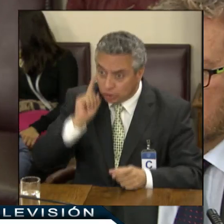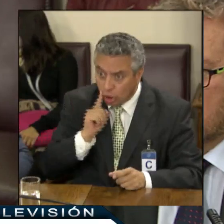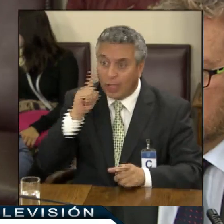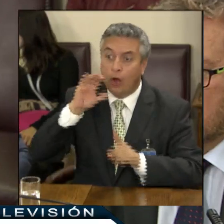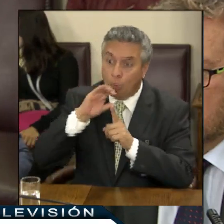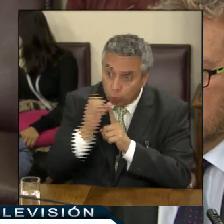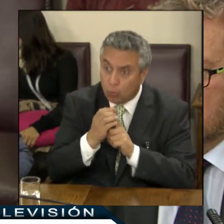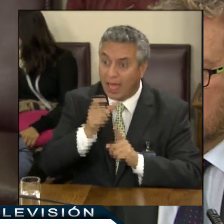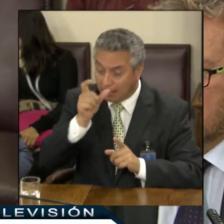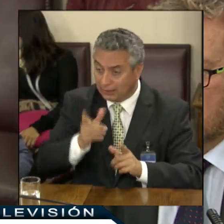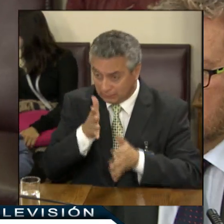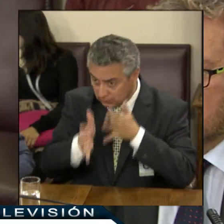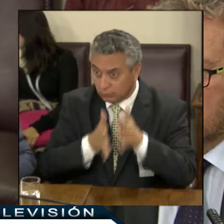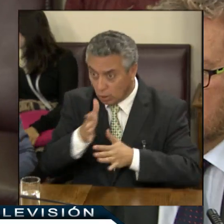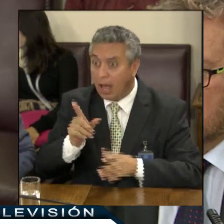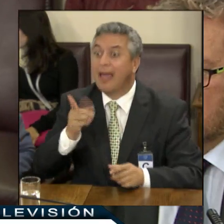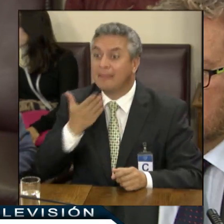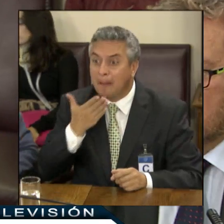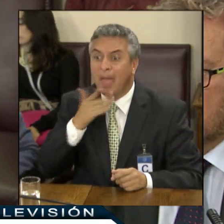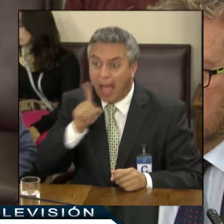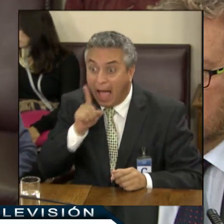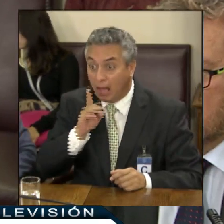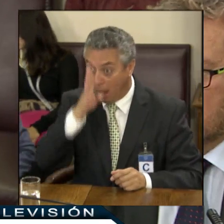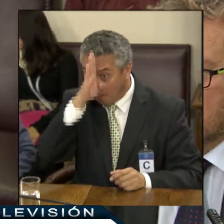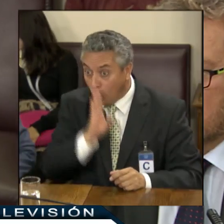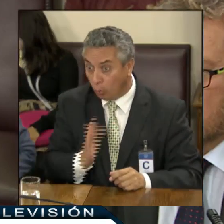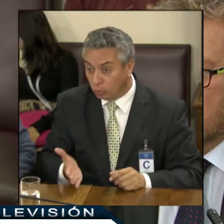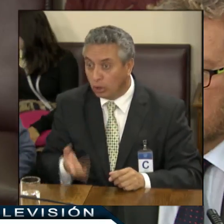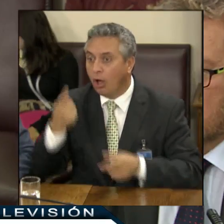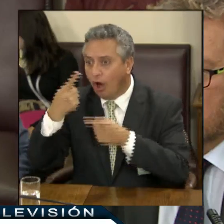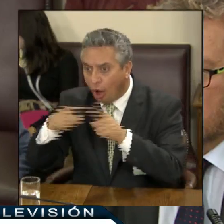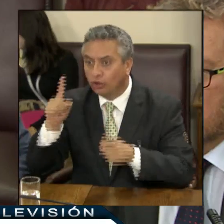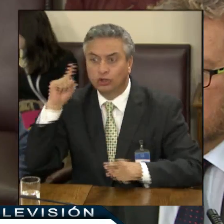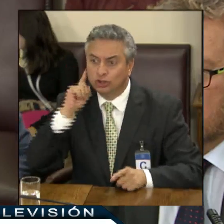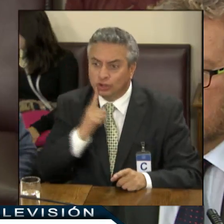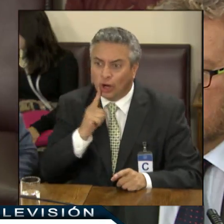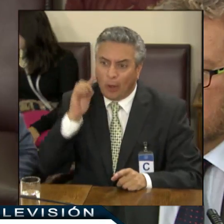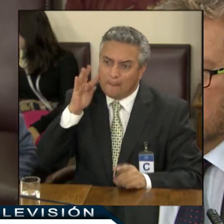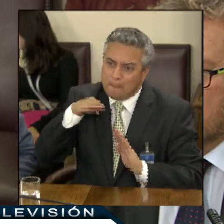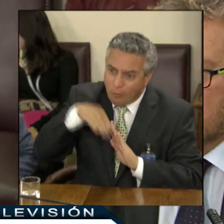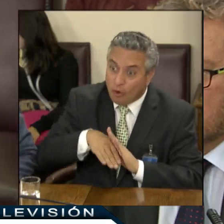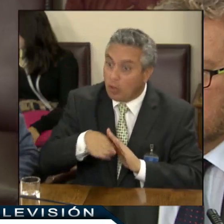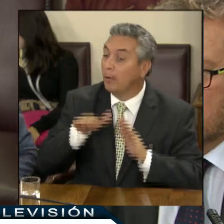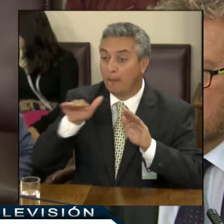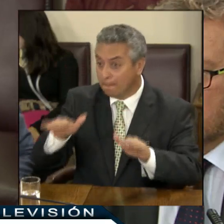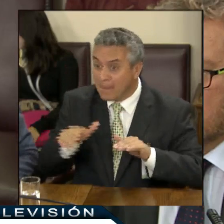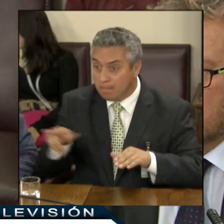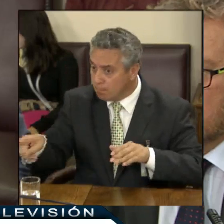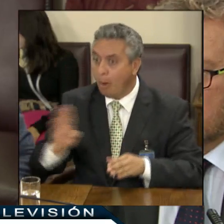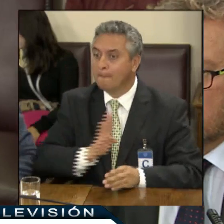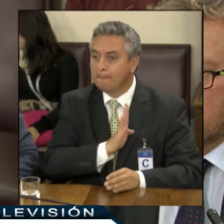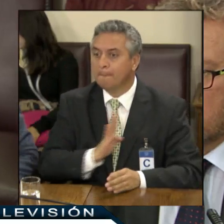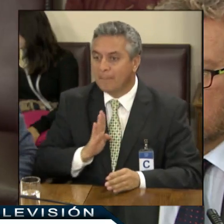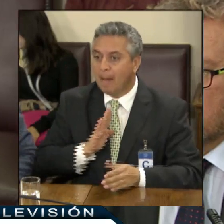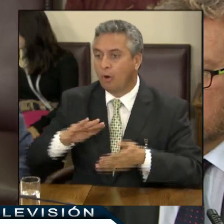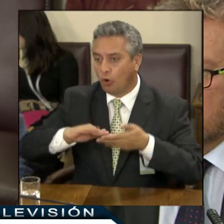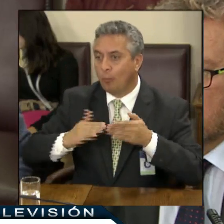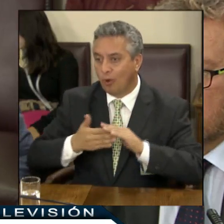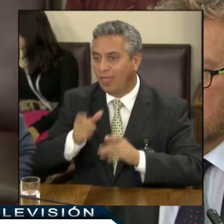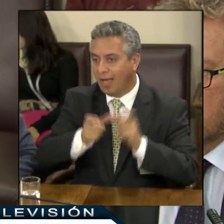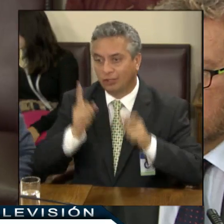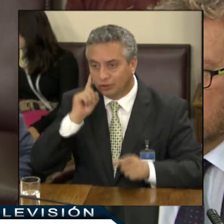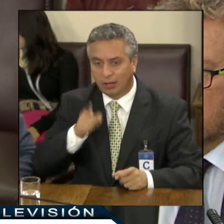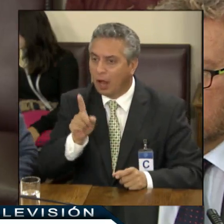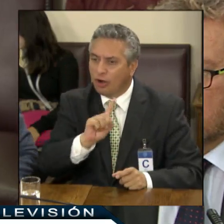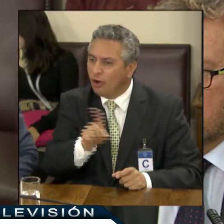sorda y que hablan lengua de señas también las hay con hipoc cuia y otros que son sordos profundos pero son Igualmente miembros de la comunidad sorda es decir no nos parece